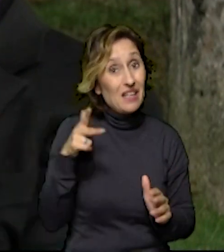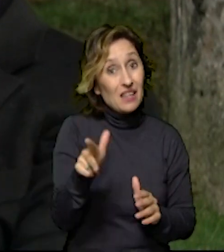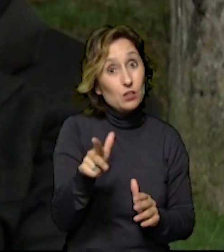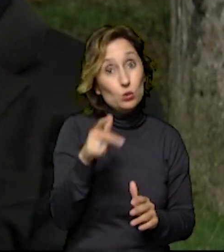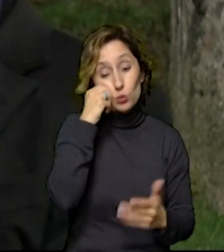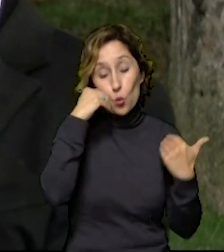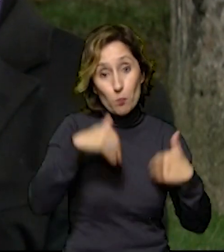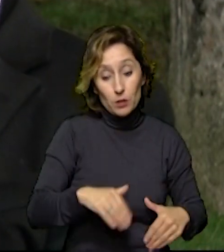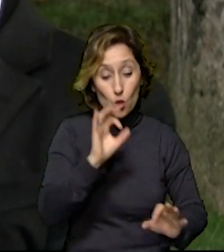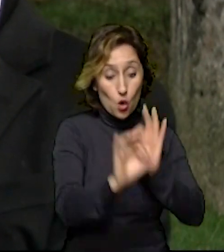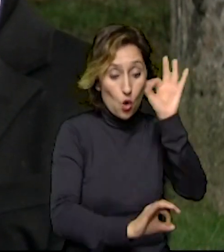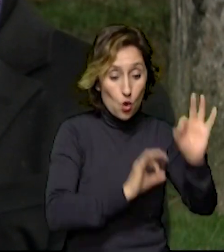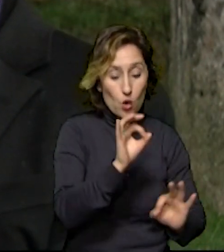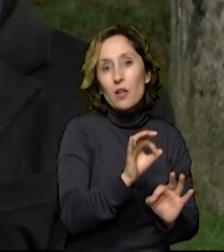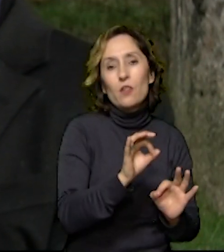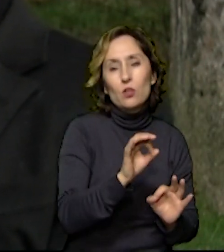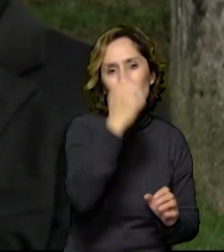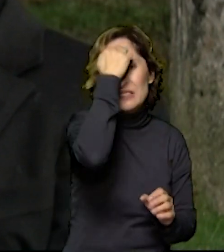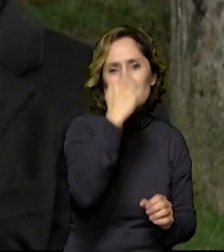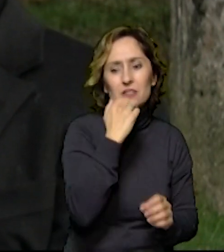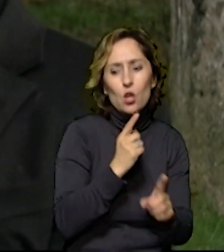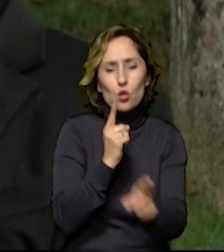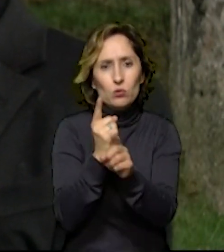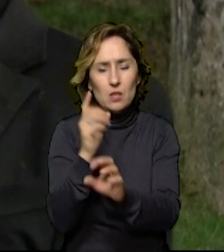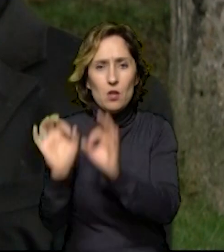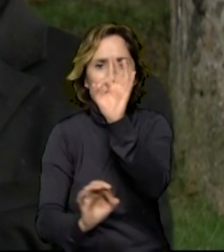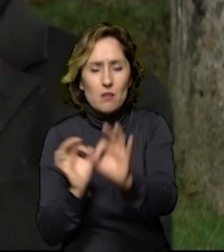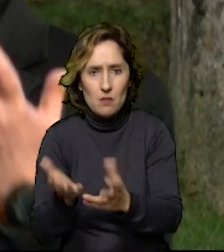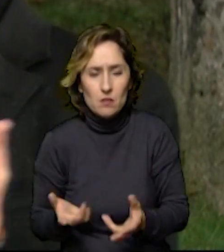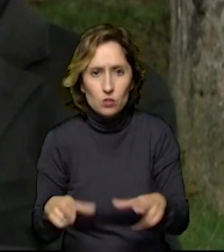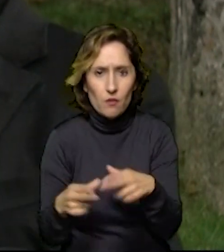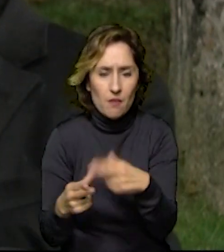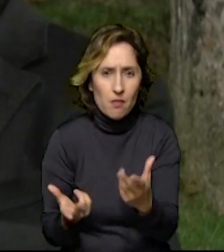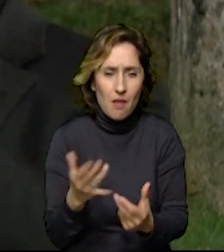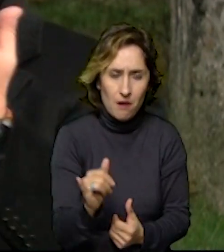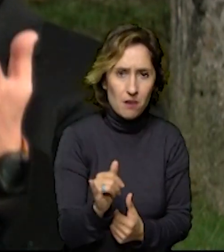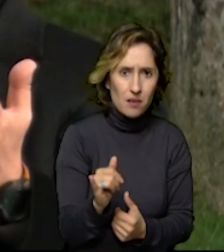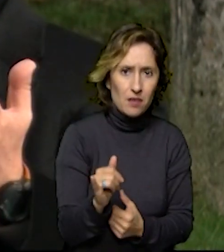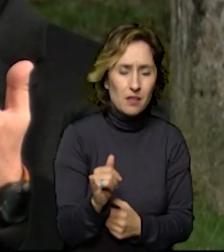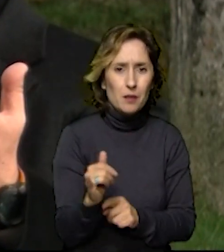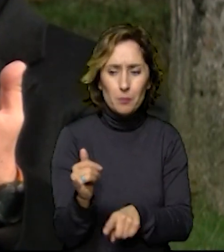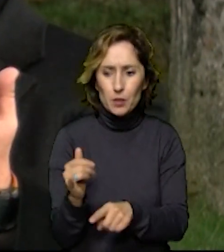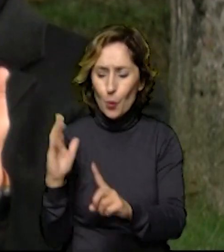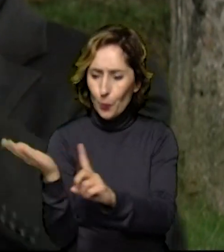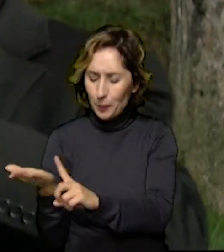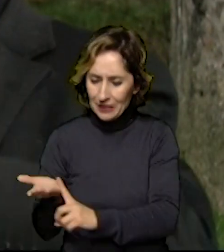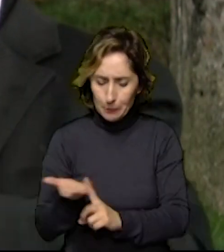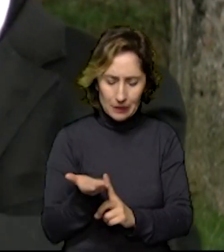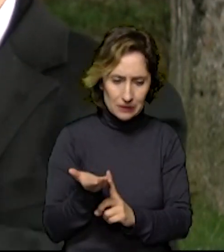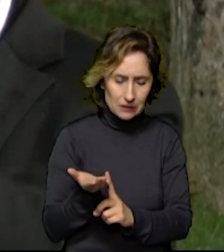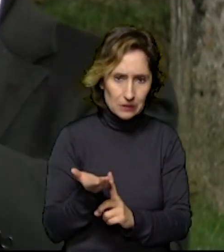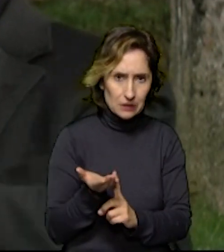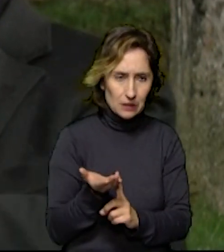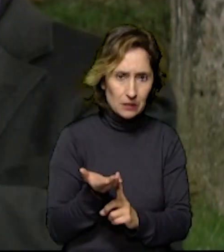humanos de una organización terrorista contra la población, claro que sí. Pero enfrentar víctimas contra víctimas, o